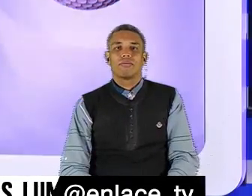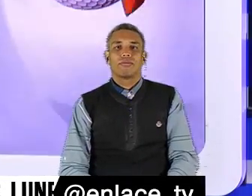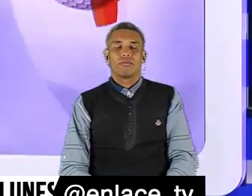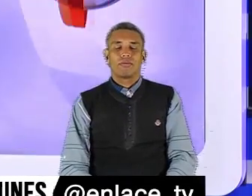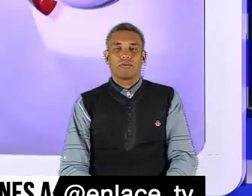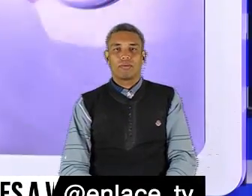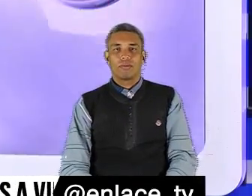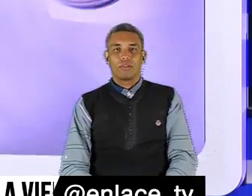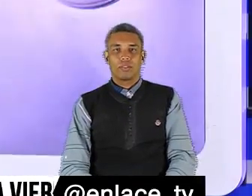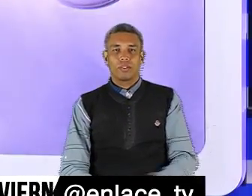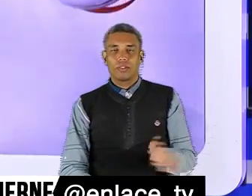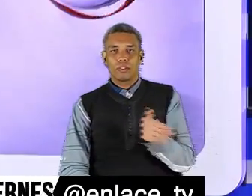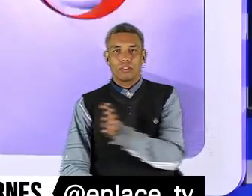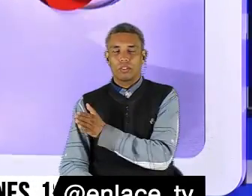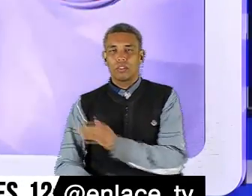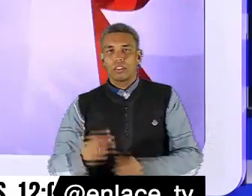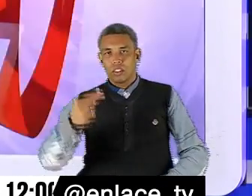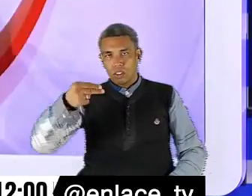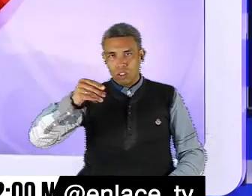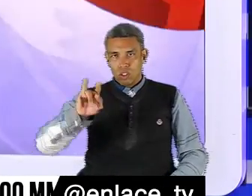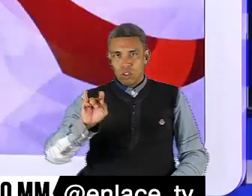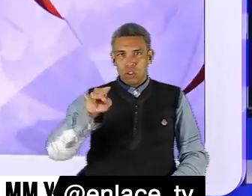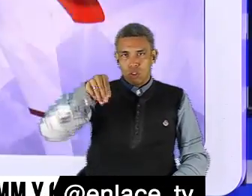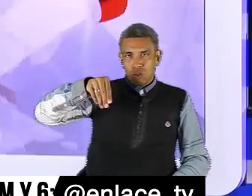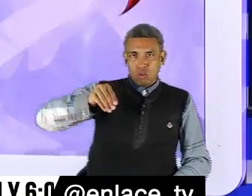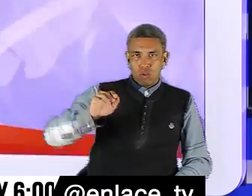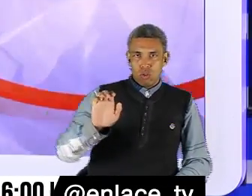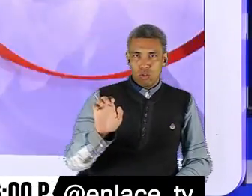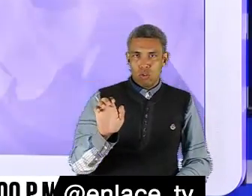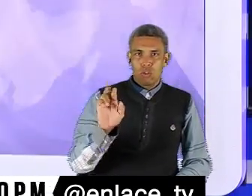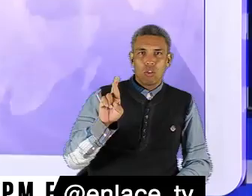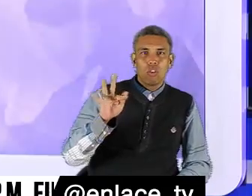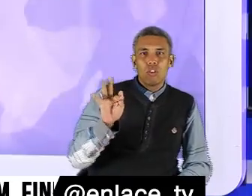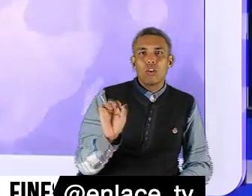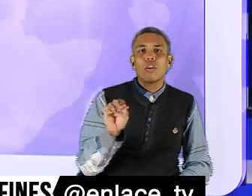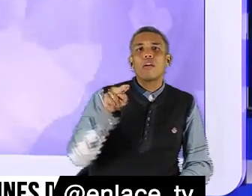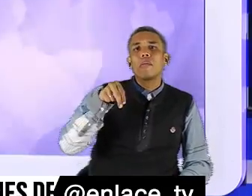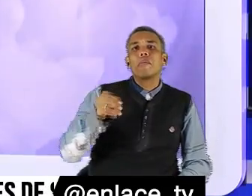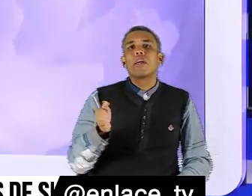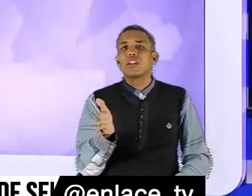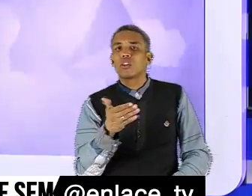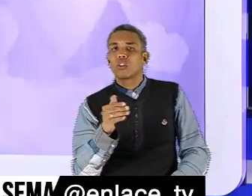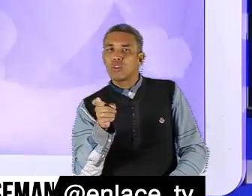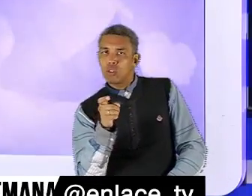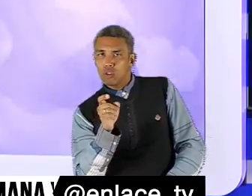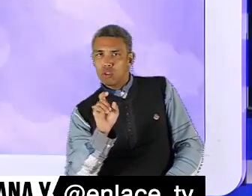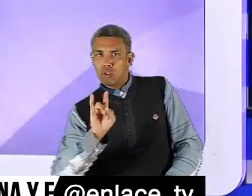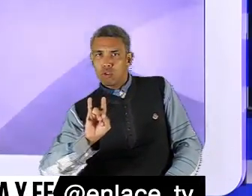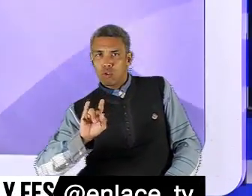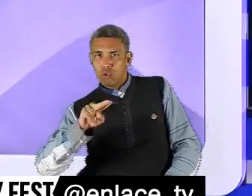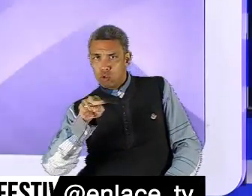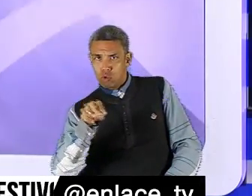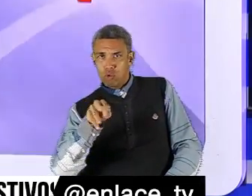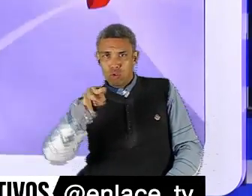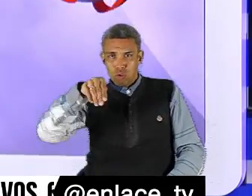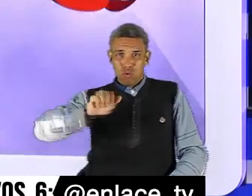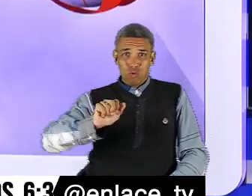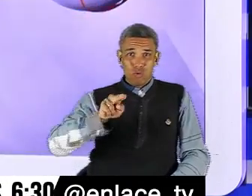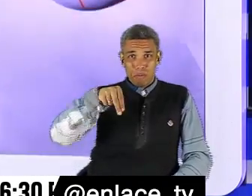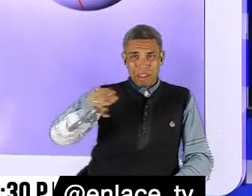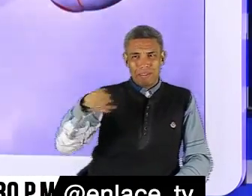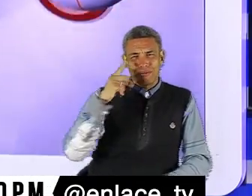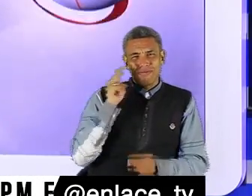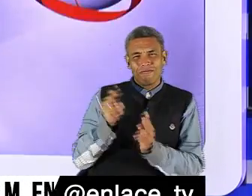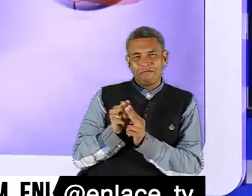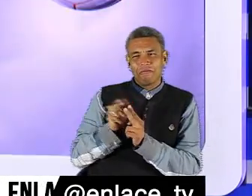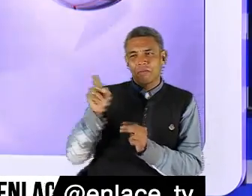Alberto Guzmán, más conocido como el Chato Guzmán, dedicado toda una vida a la disciplina del fútbol, al fútbol en las